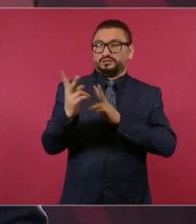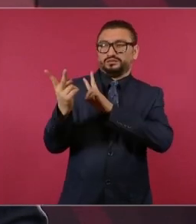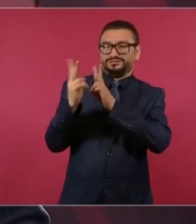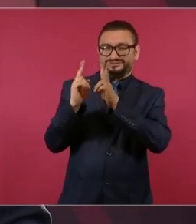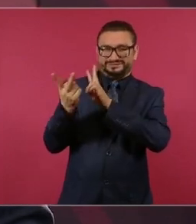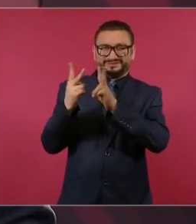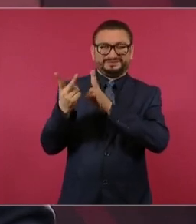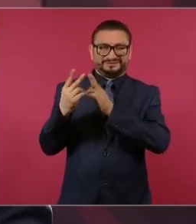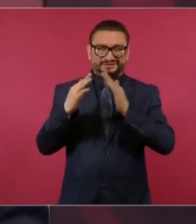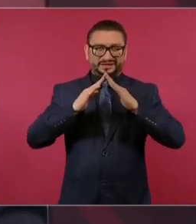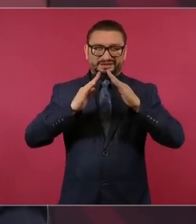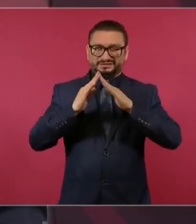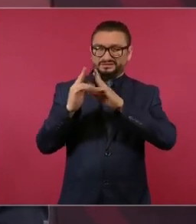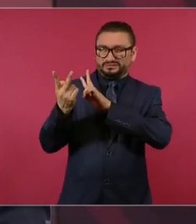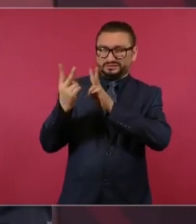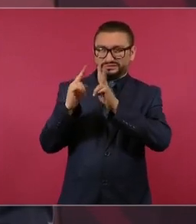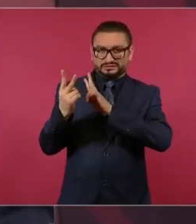vecino